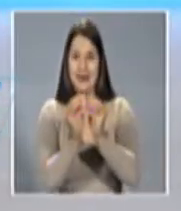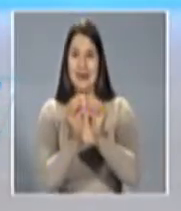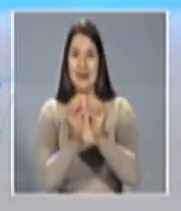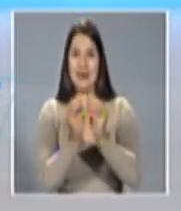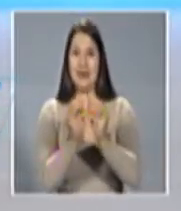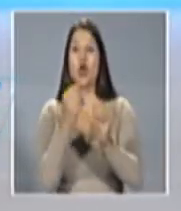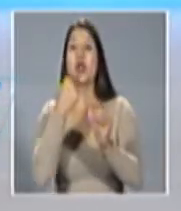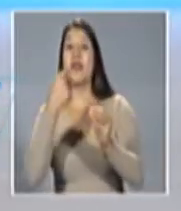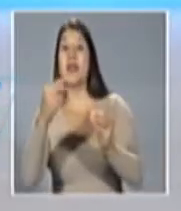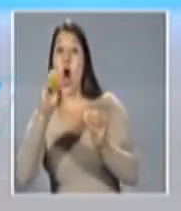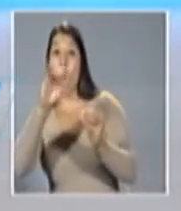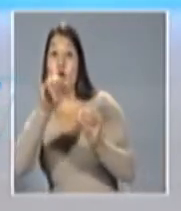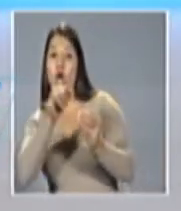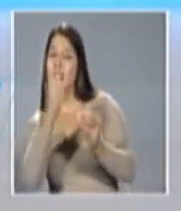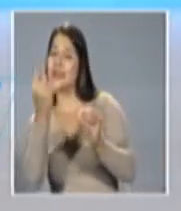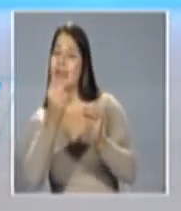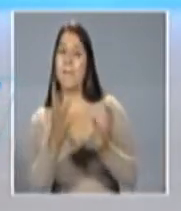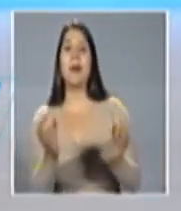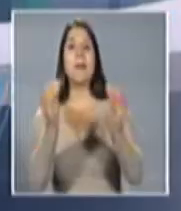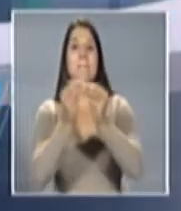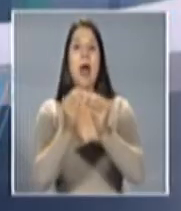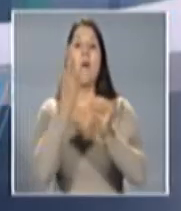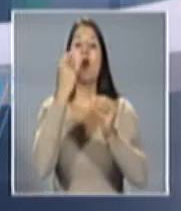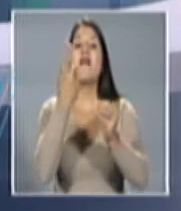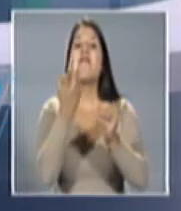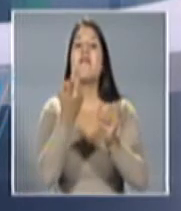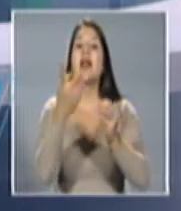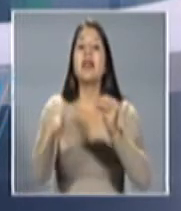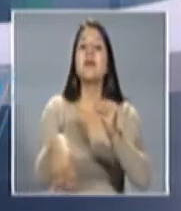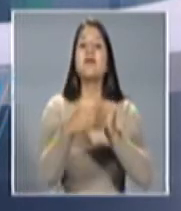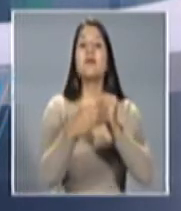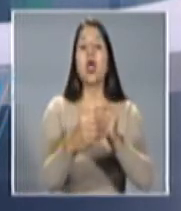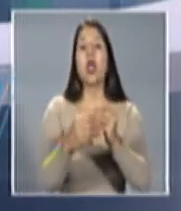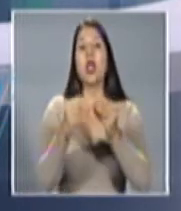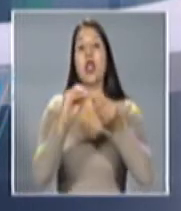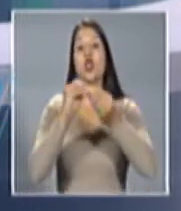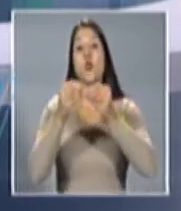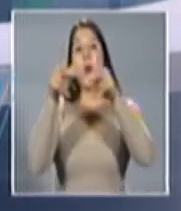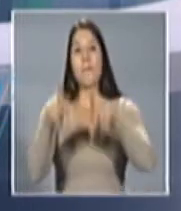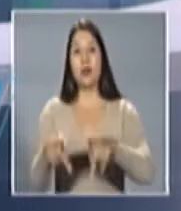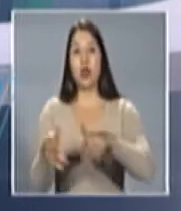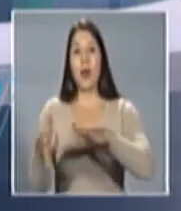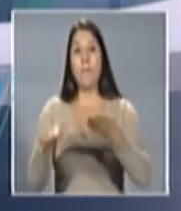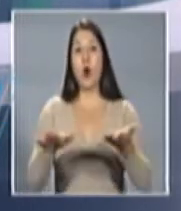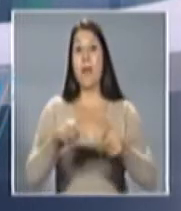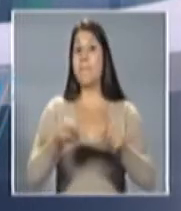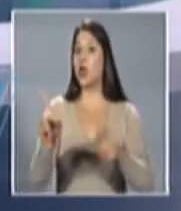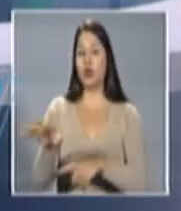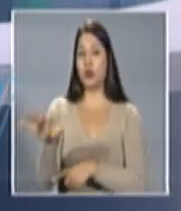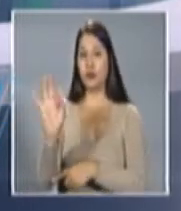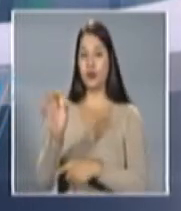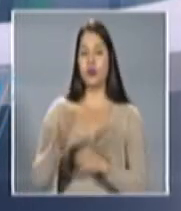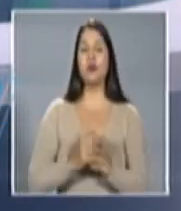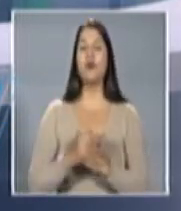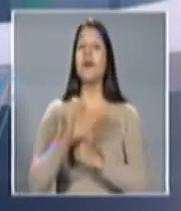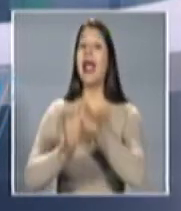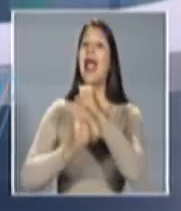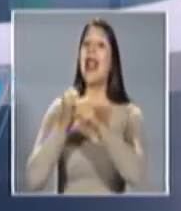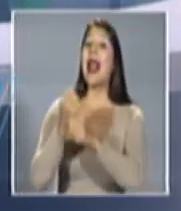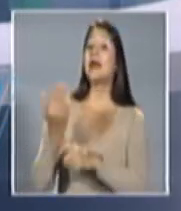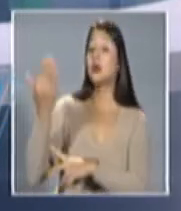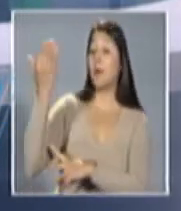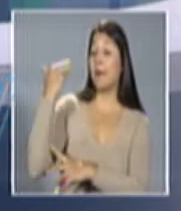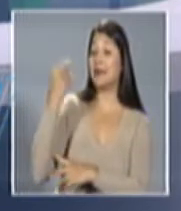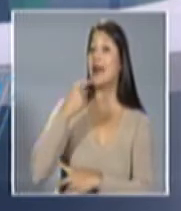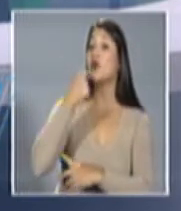la razón de por qué se dan es mayor al tema del crimen organizado. Don Paul, es preocupante también, el año pasado en este mismo informe se hablaba de